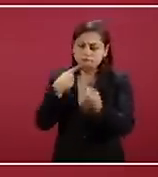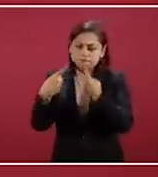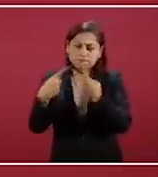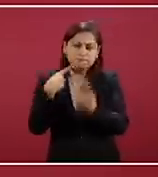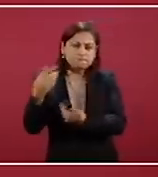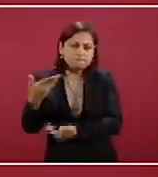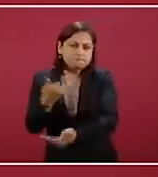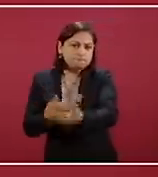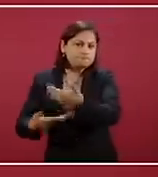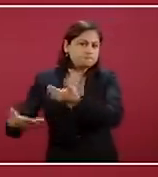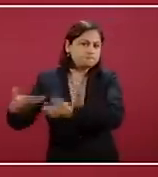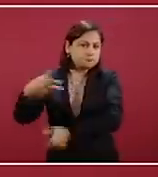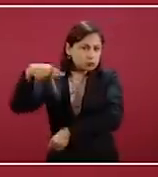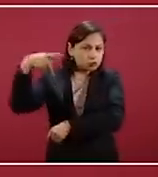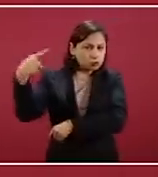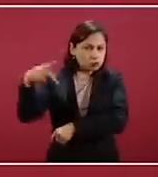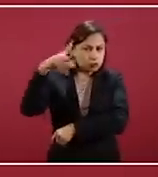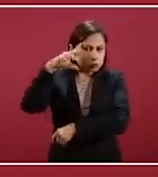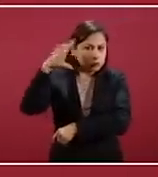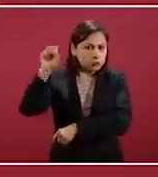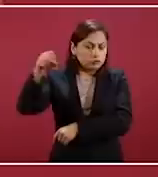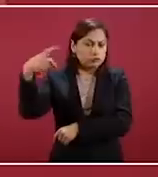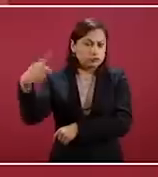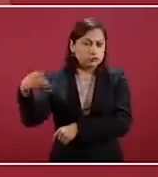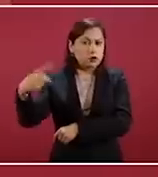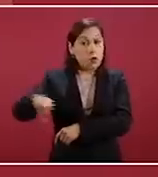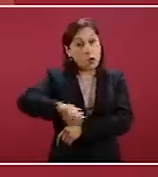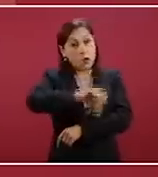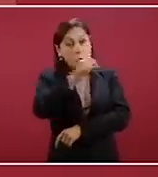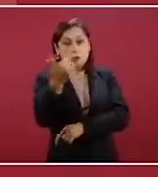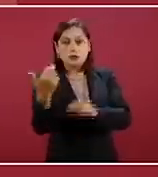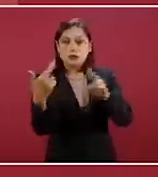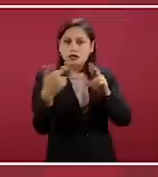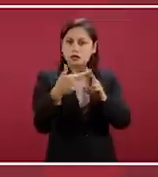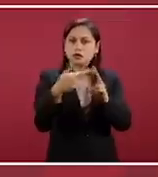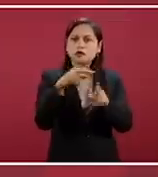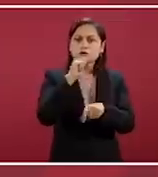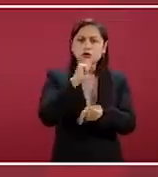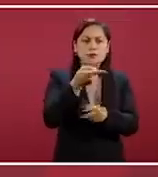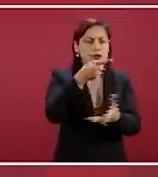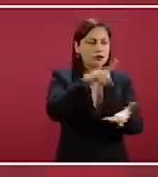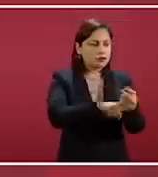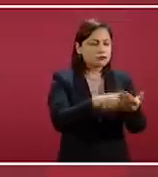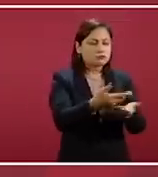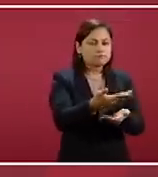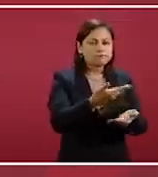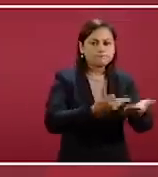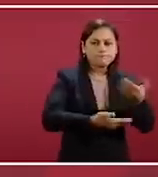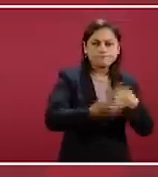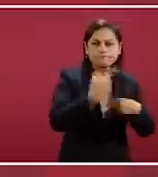que tiene que ver con las distintas religiones, y diálogo